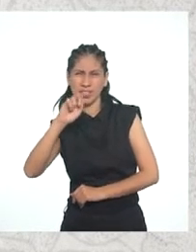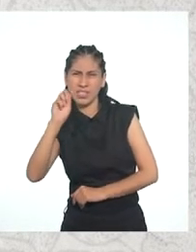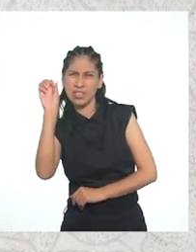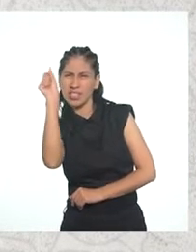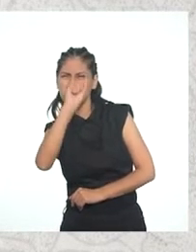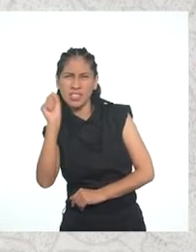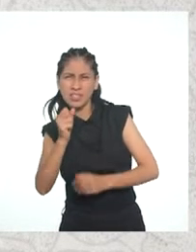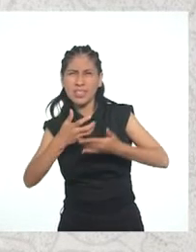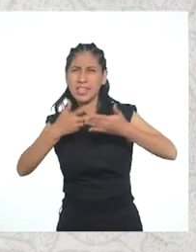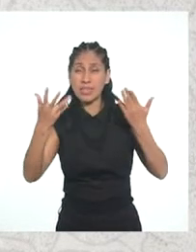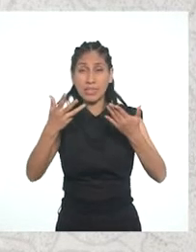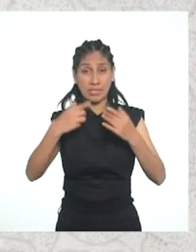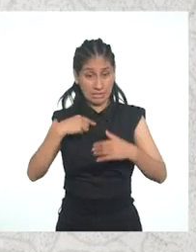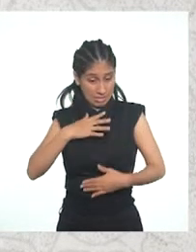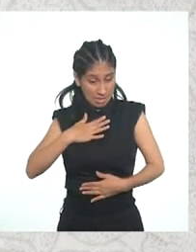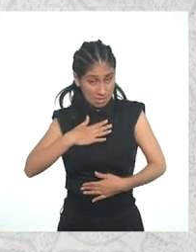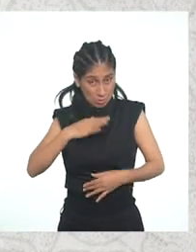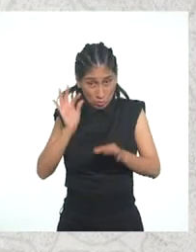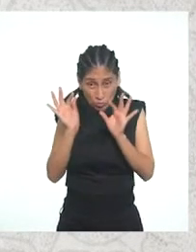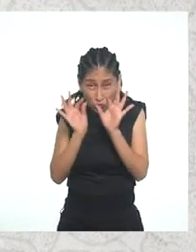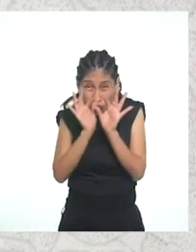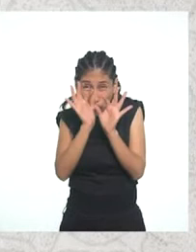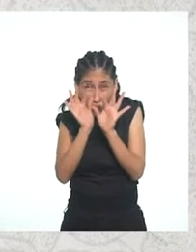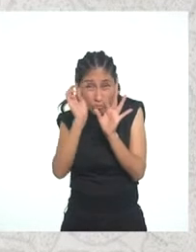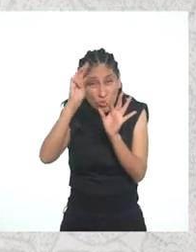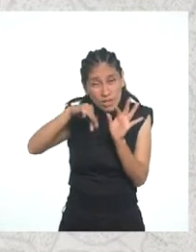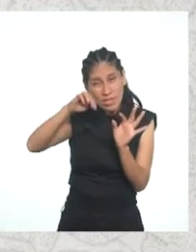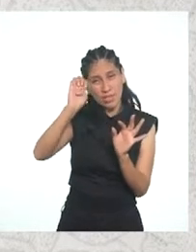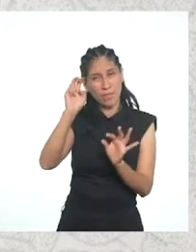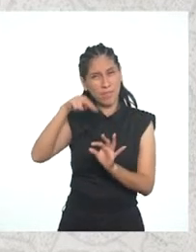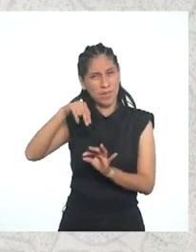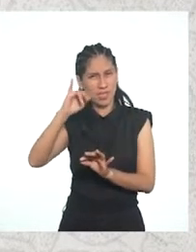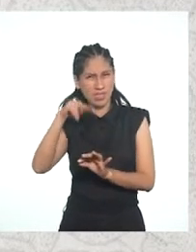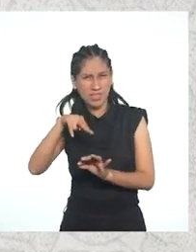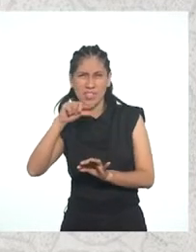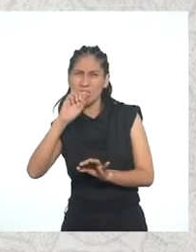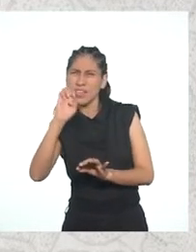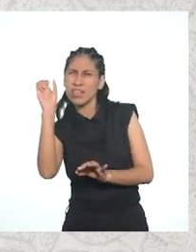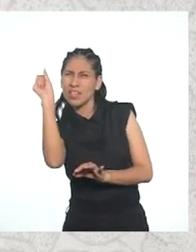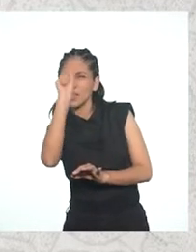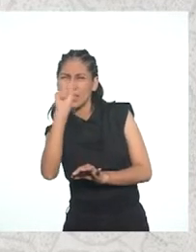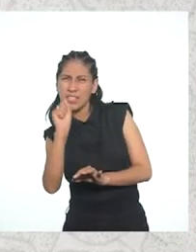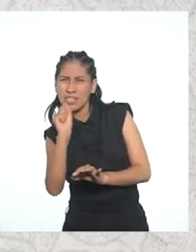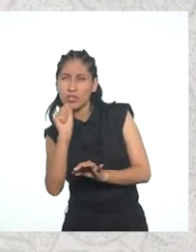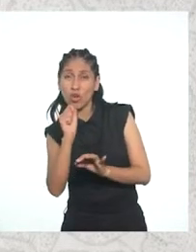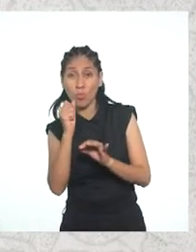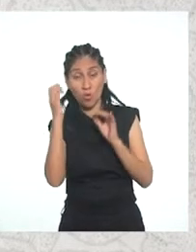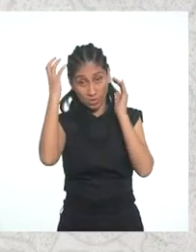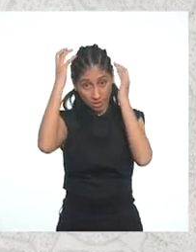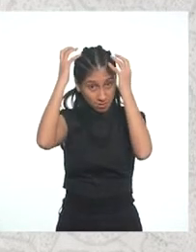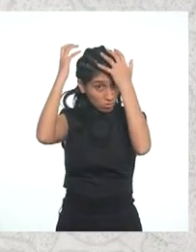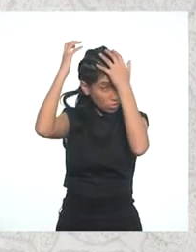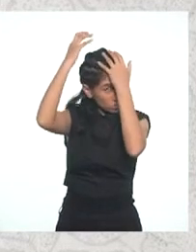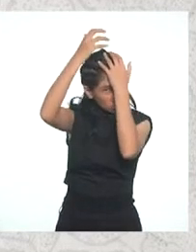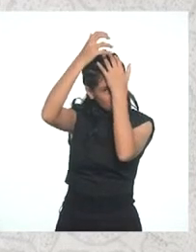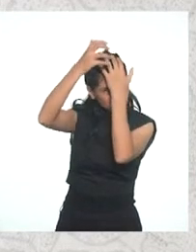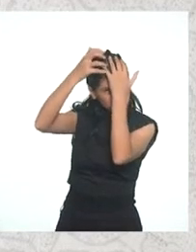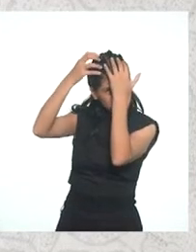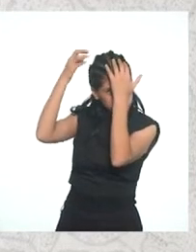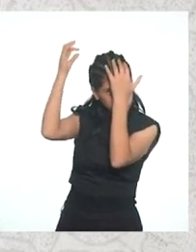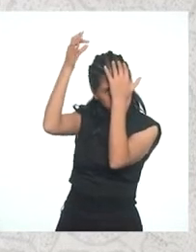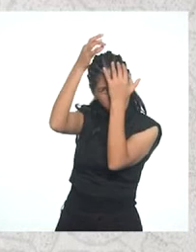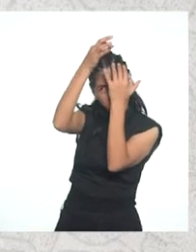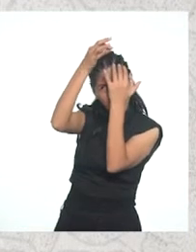la inflamación de las meninges. Las meninges son membranas que rodean el cerebro y la